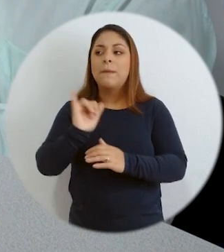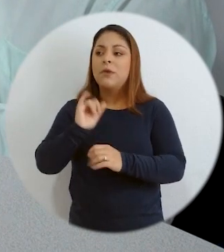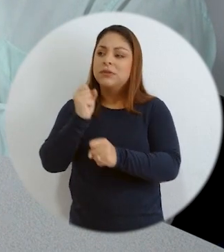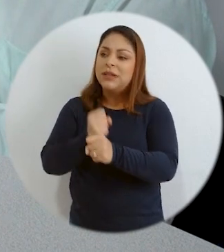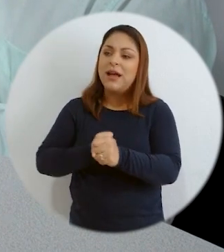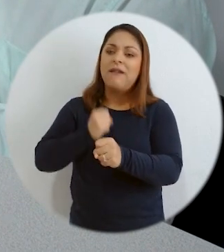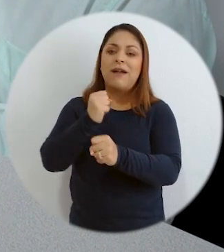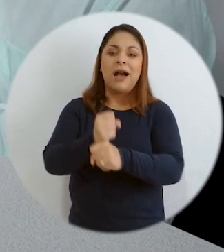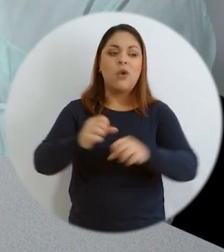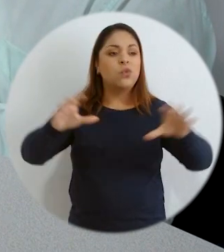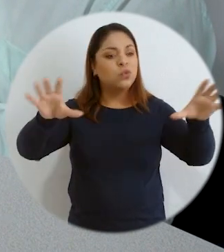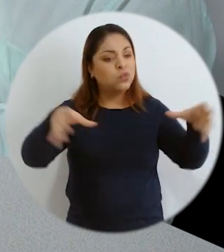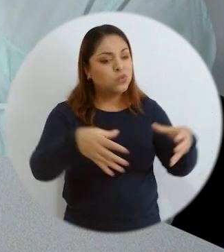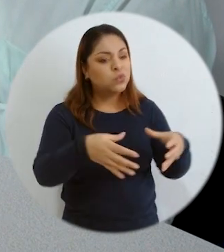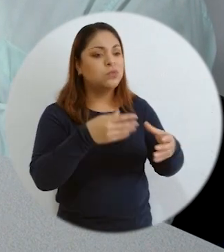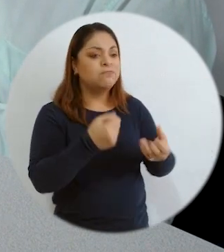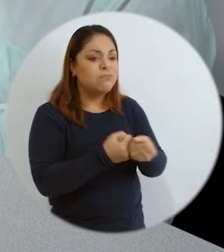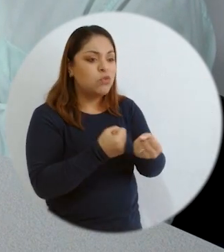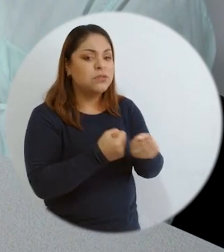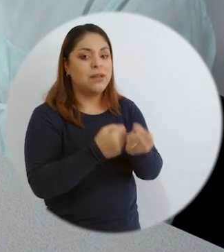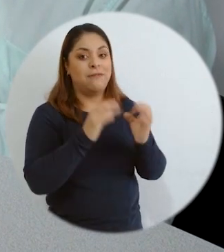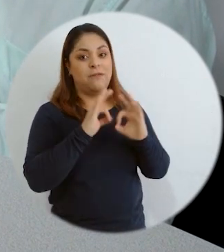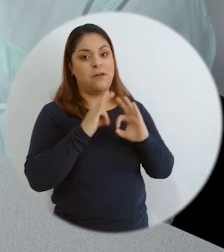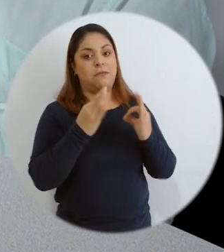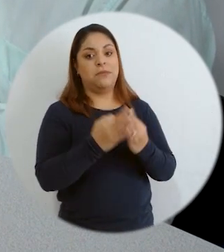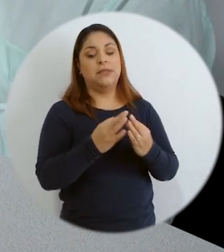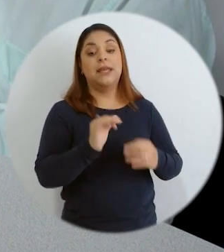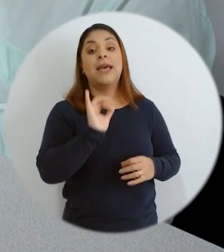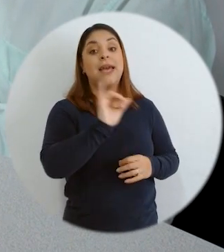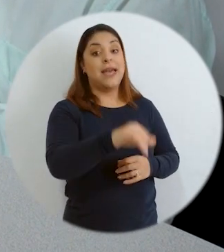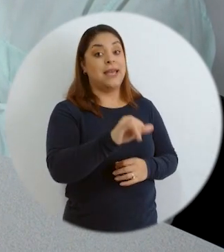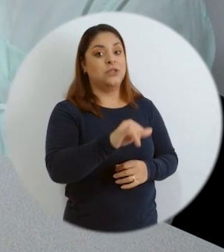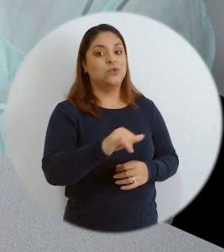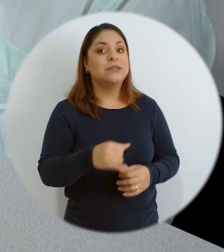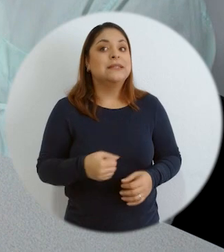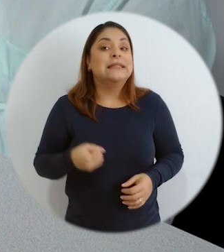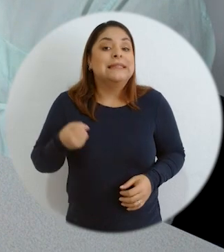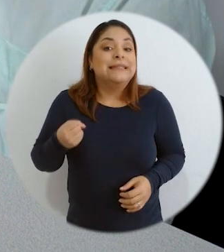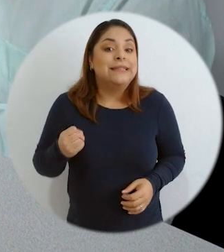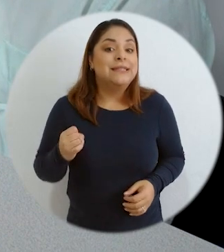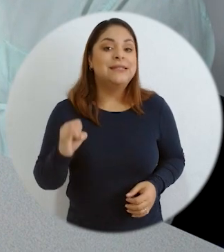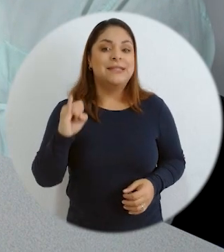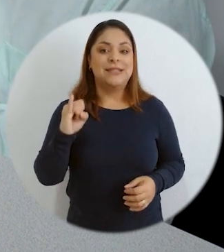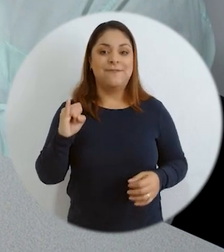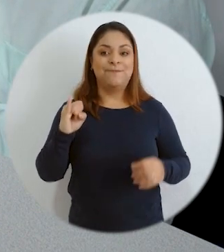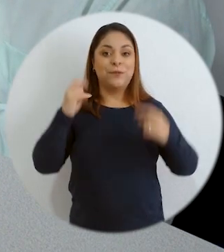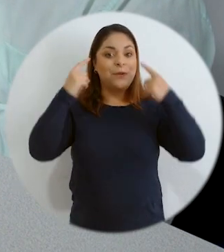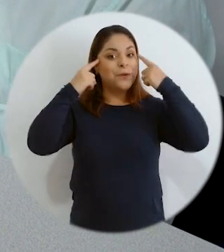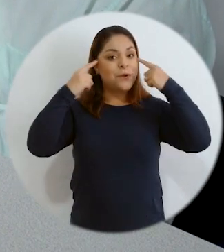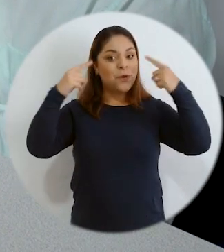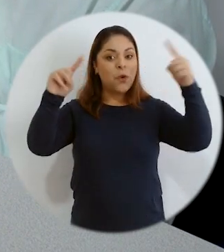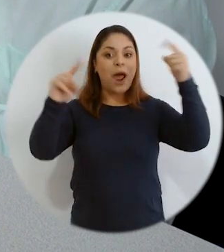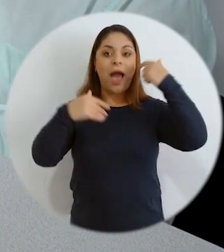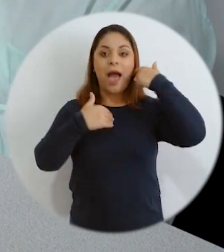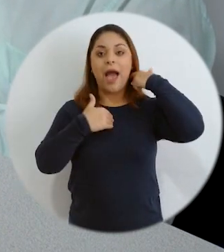desarrollar, digamos, toda una línea de trabajo programático para apoyar a las familias. Y es un área donde, si